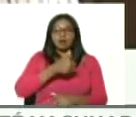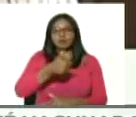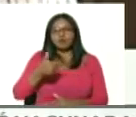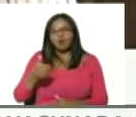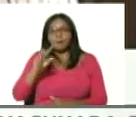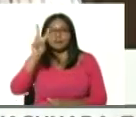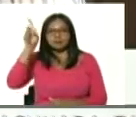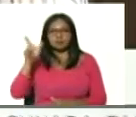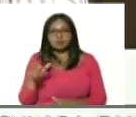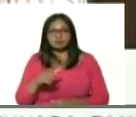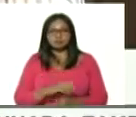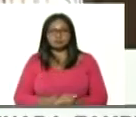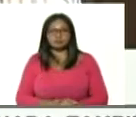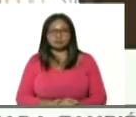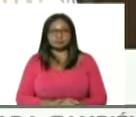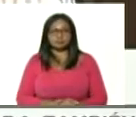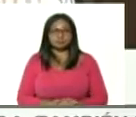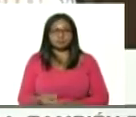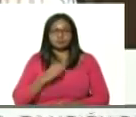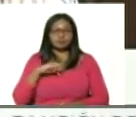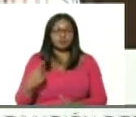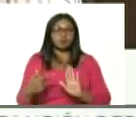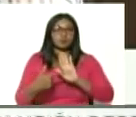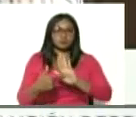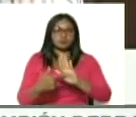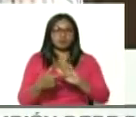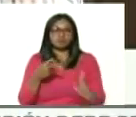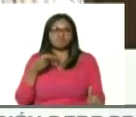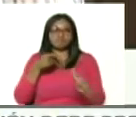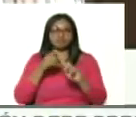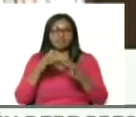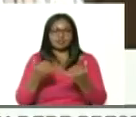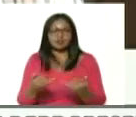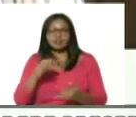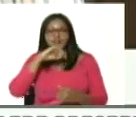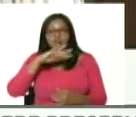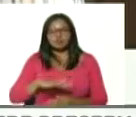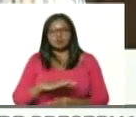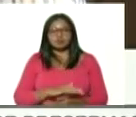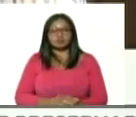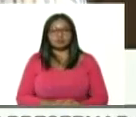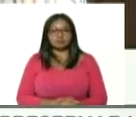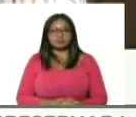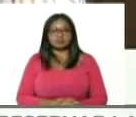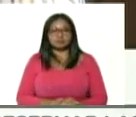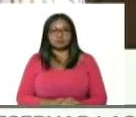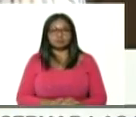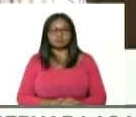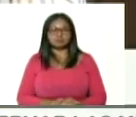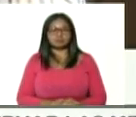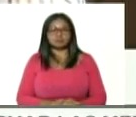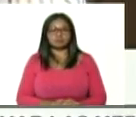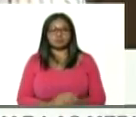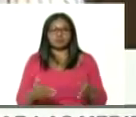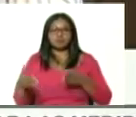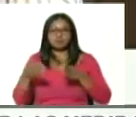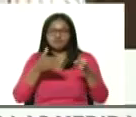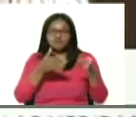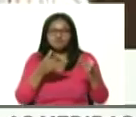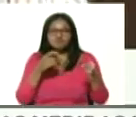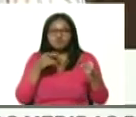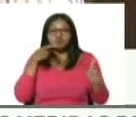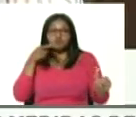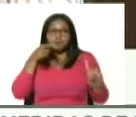venezolanos. Hoy estamos demostrando que estamos en el camino correcto de la historia, el camino que nos visibilizó, que